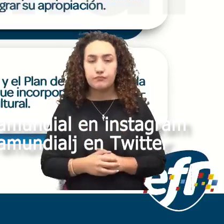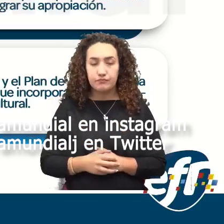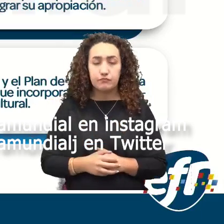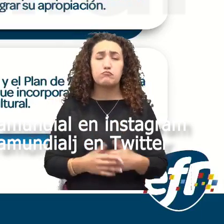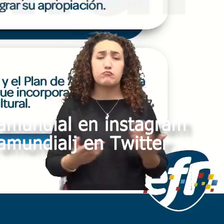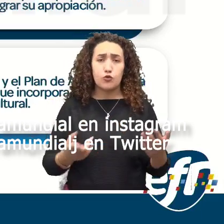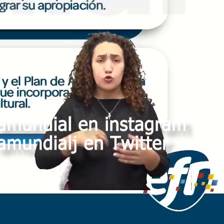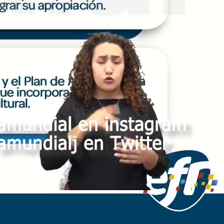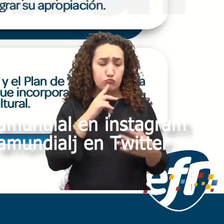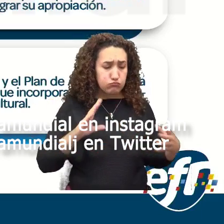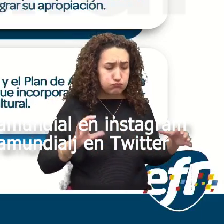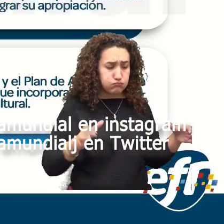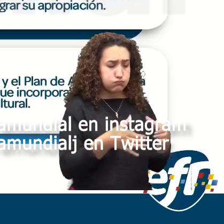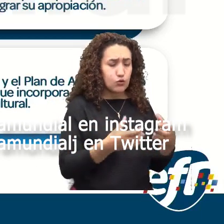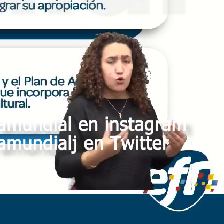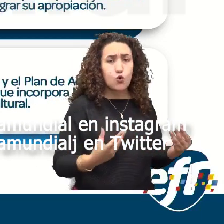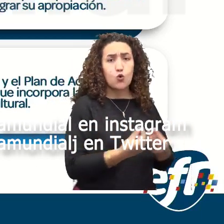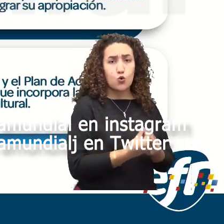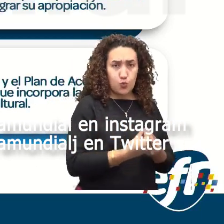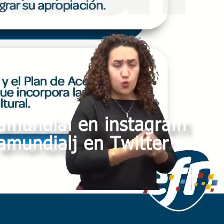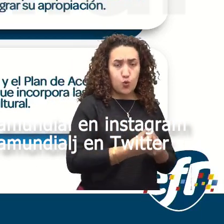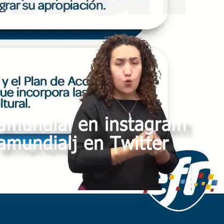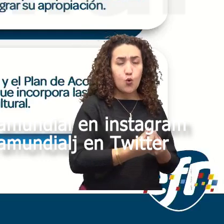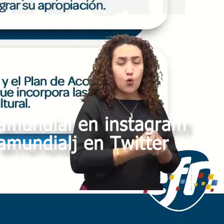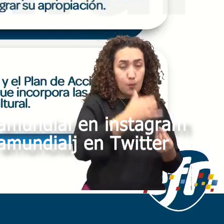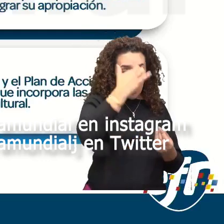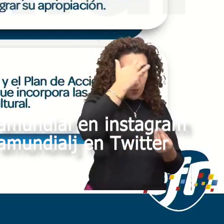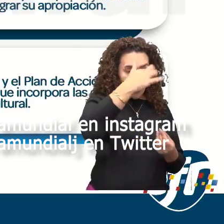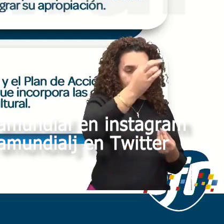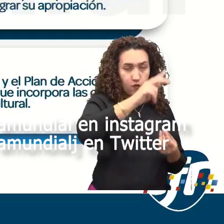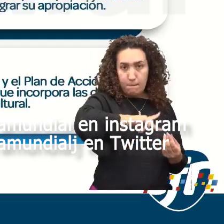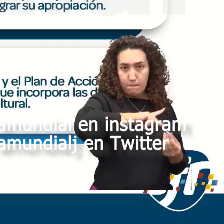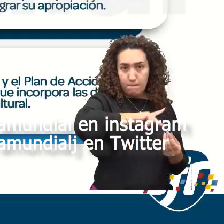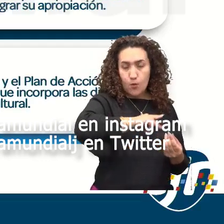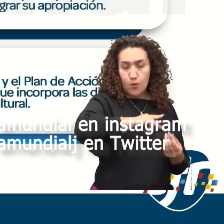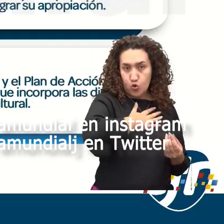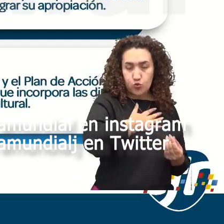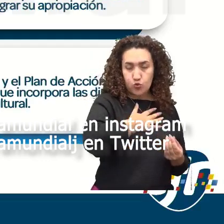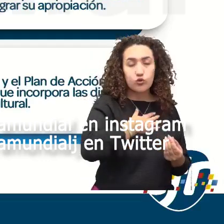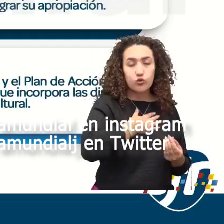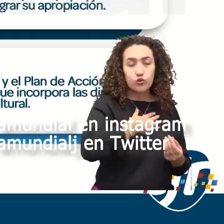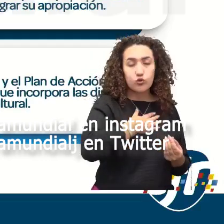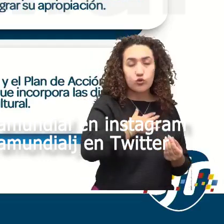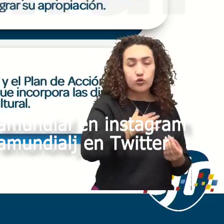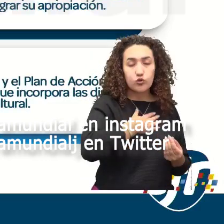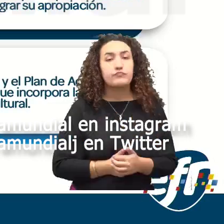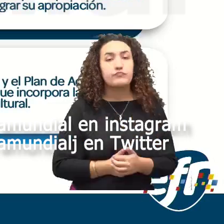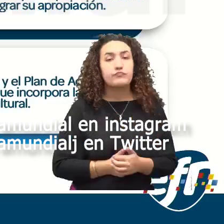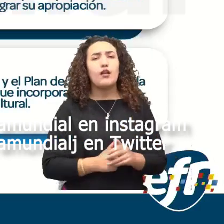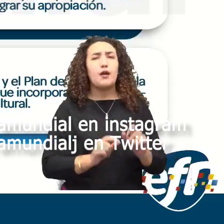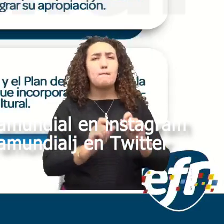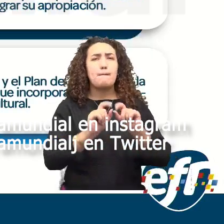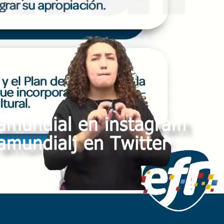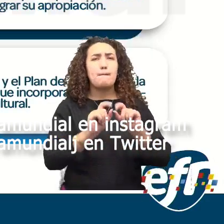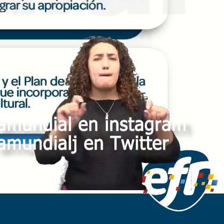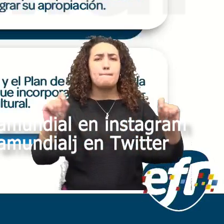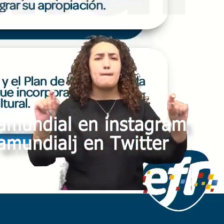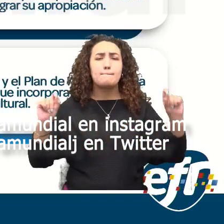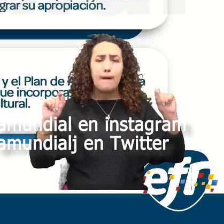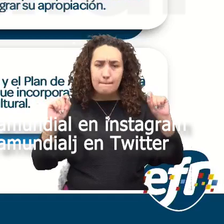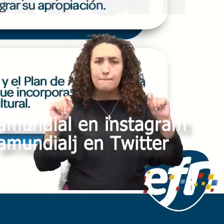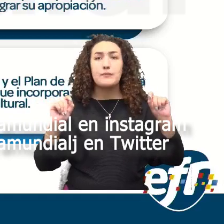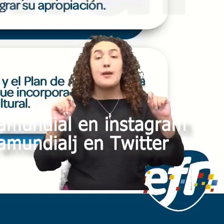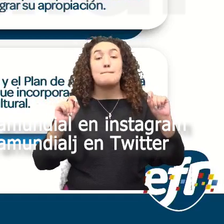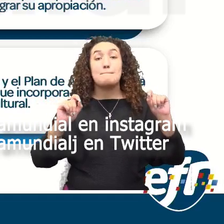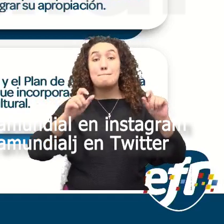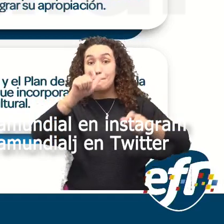de ellos están acá o están presentes acá acompañando este seminario, después de una convocatoria pública, profesionales de los municipios